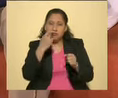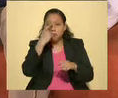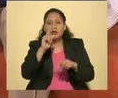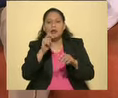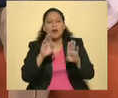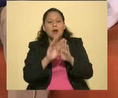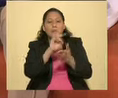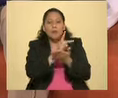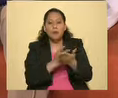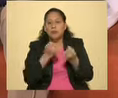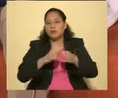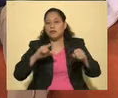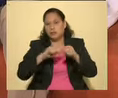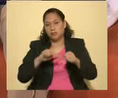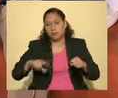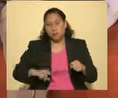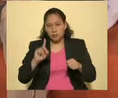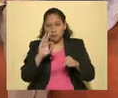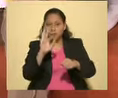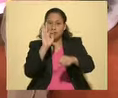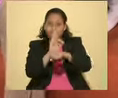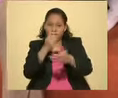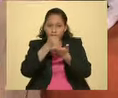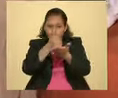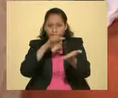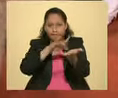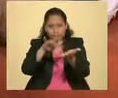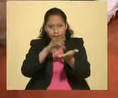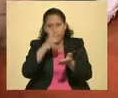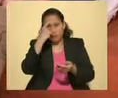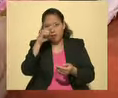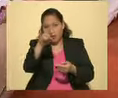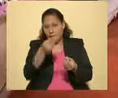través de los programas sociales que el gobierno de la Ciudad de México pone a nuestra disposición.